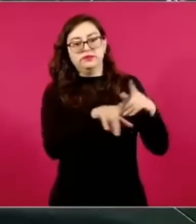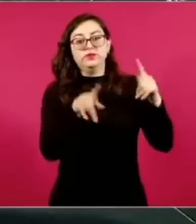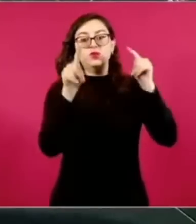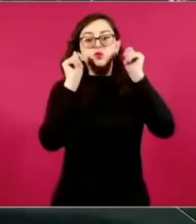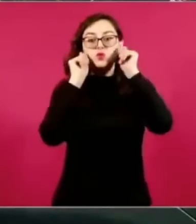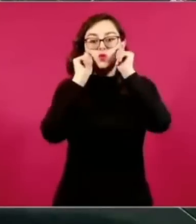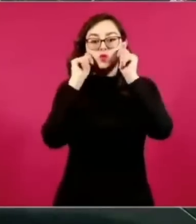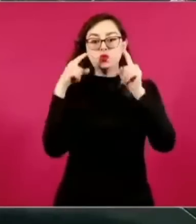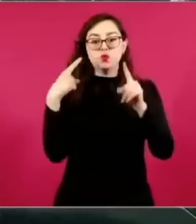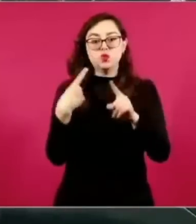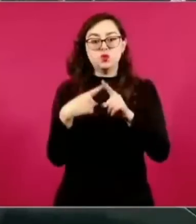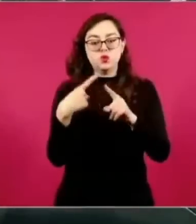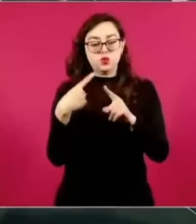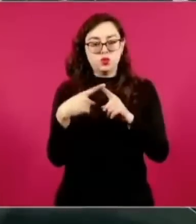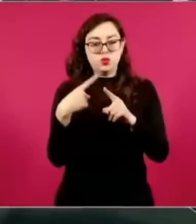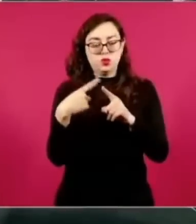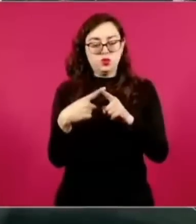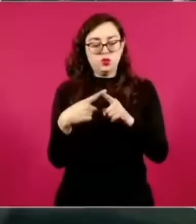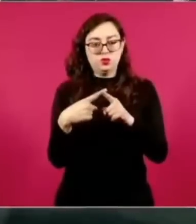Lo mejor del periodismo